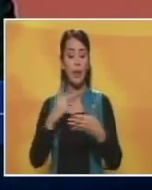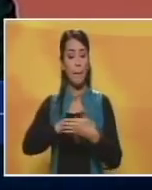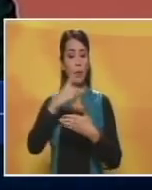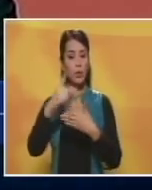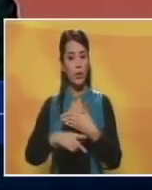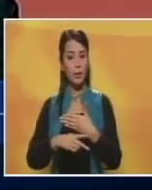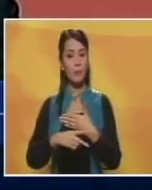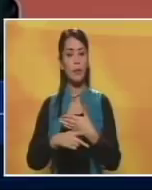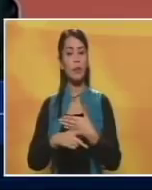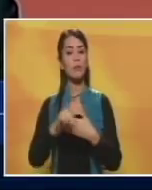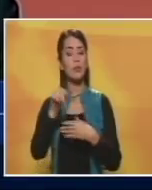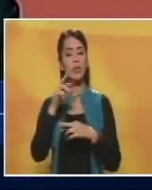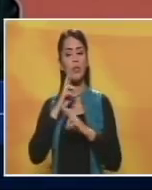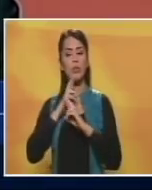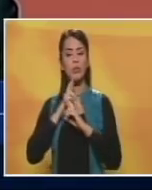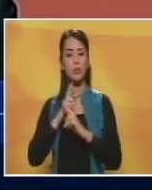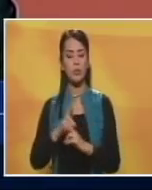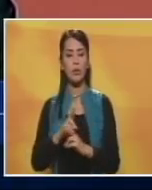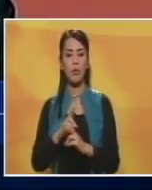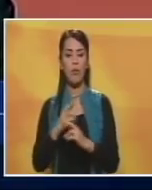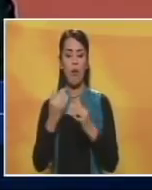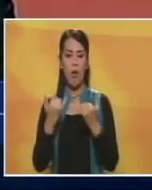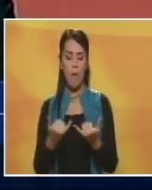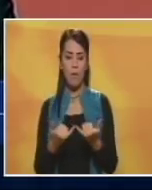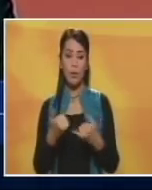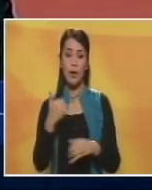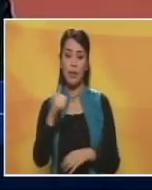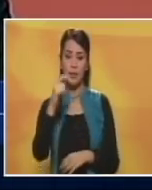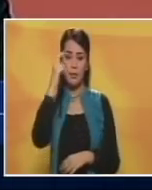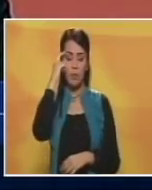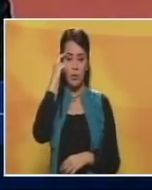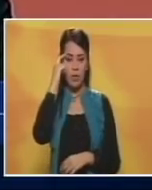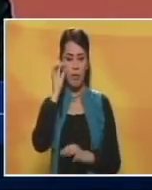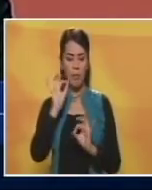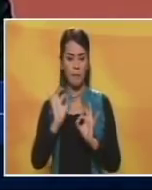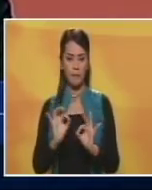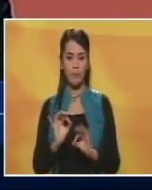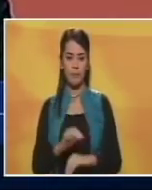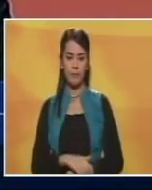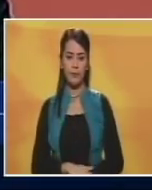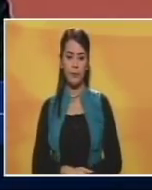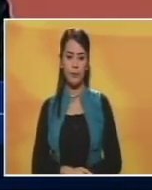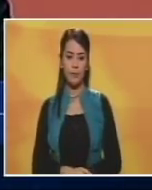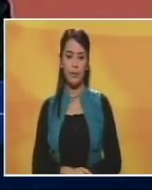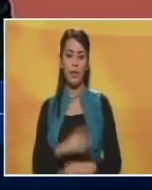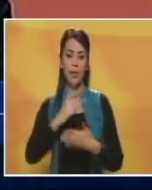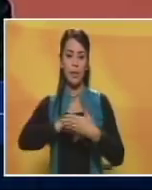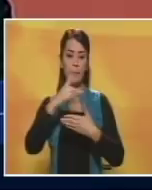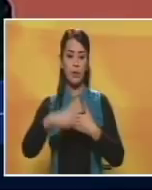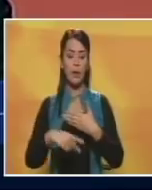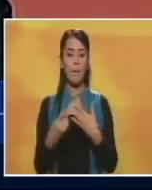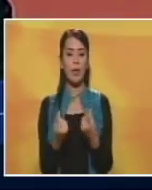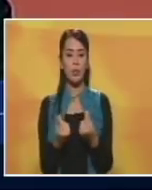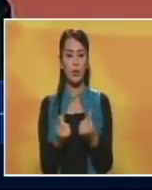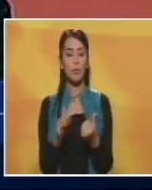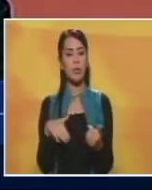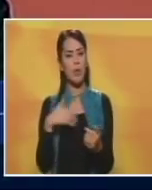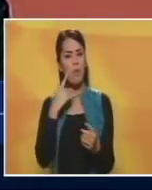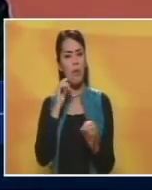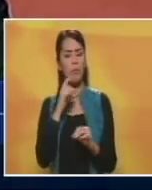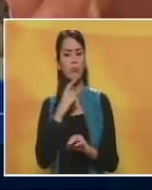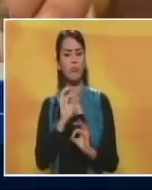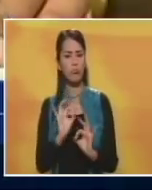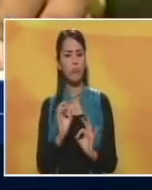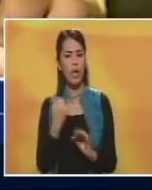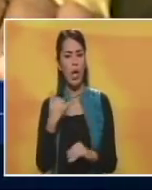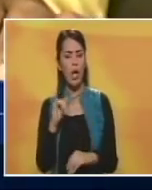y los resultados en este 10º día de concreción del programa económico, podemos decir que